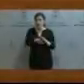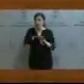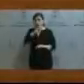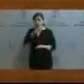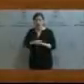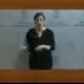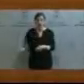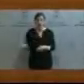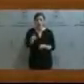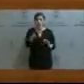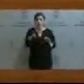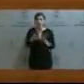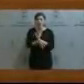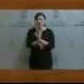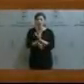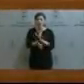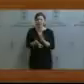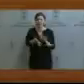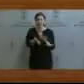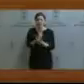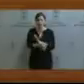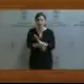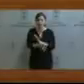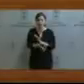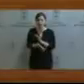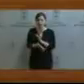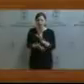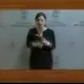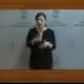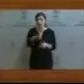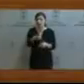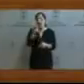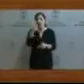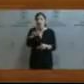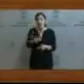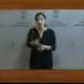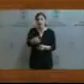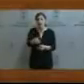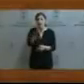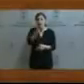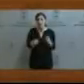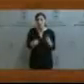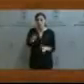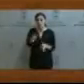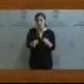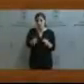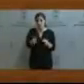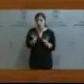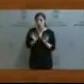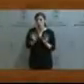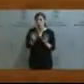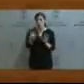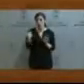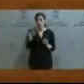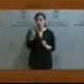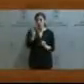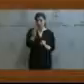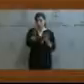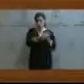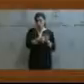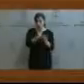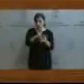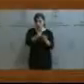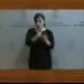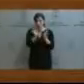van a llevar a una litigiosidad y, si no, al tiempo. Una reciente sentencia al respecto explica que